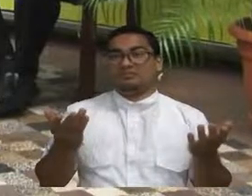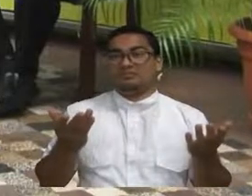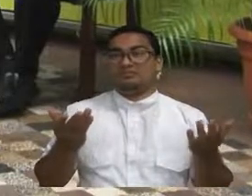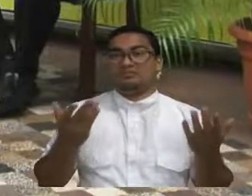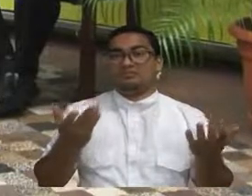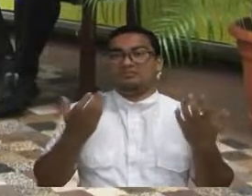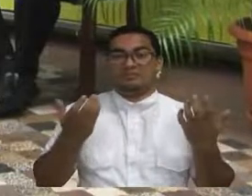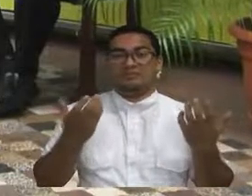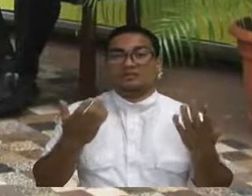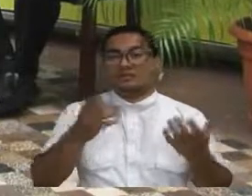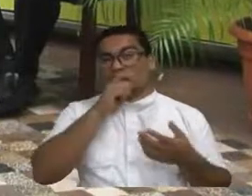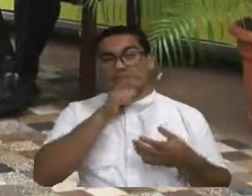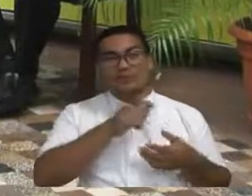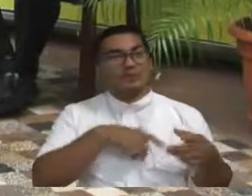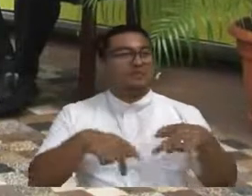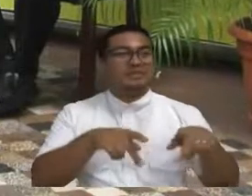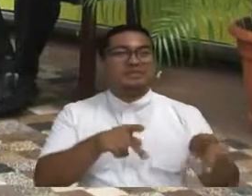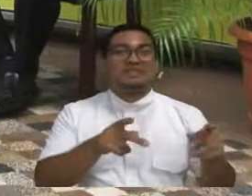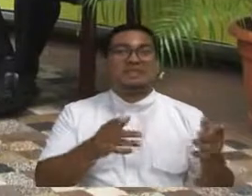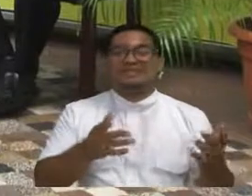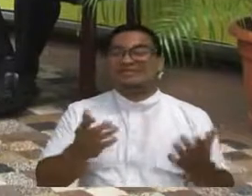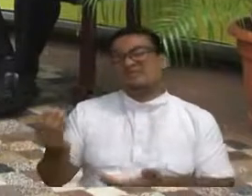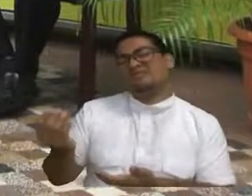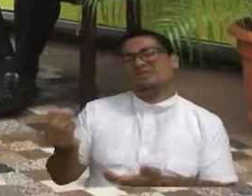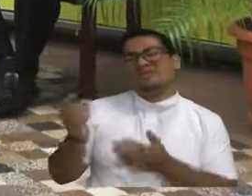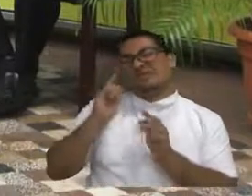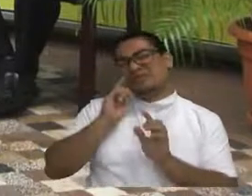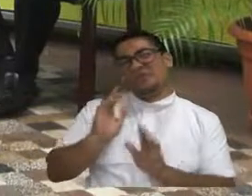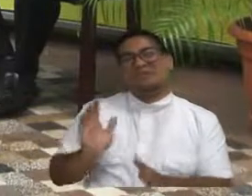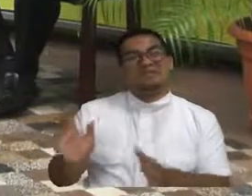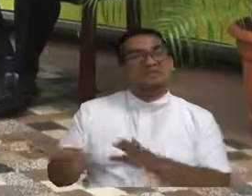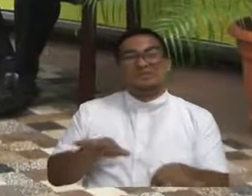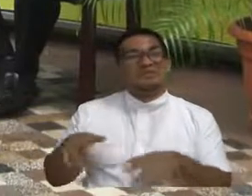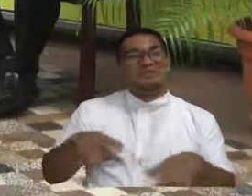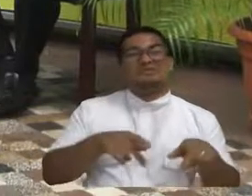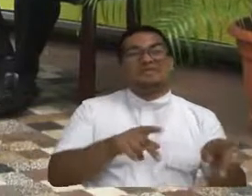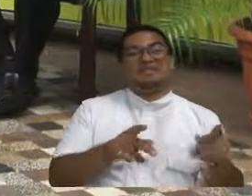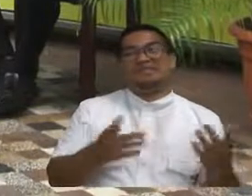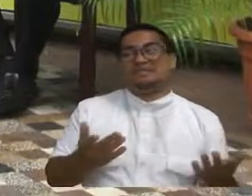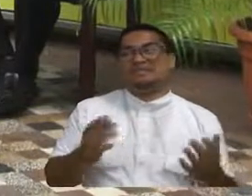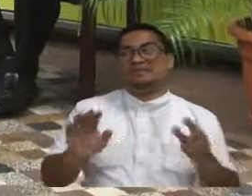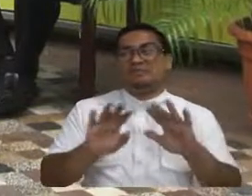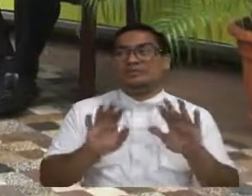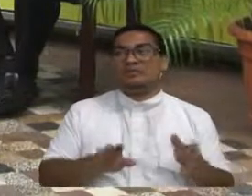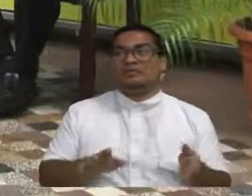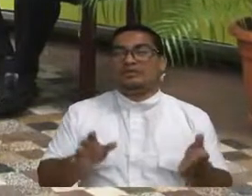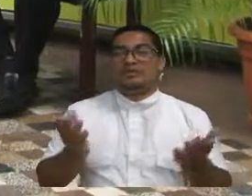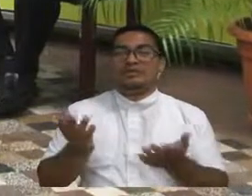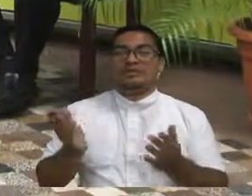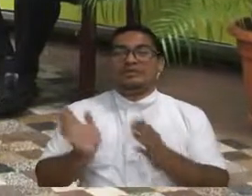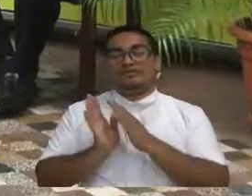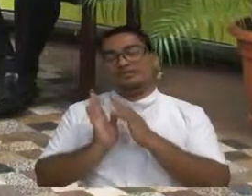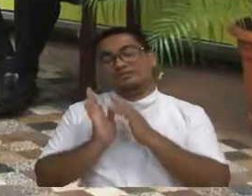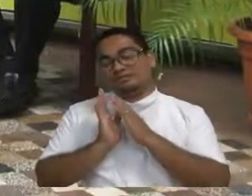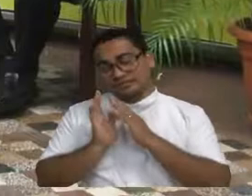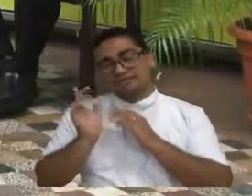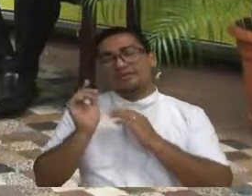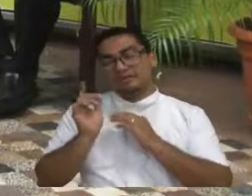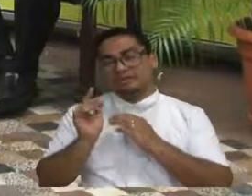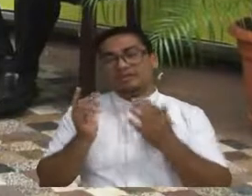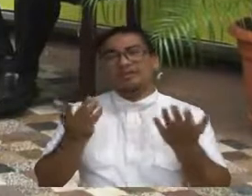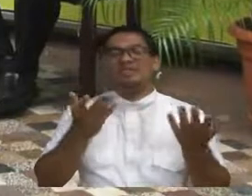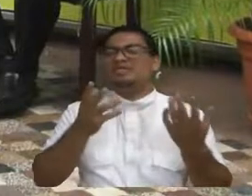placenteras que antes le gustaba. Y aquella mujer pasa, como dice usted, acostada la mayor parte del tiempo, no quiere relacionarse. Entonces, todo